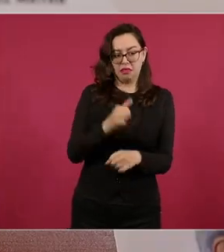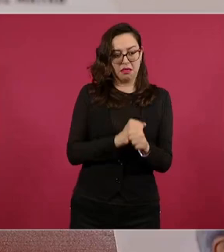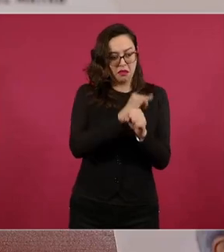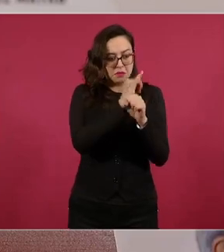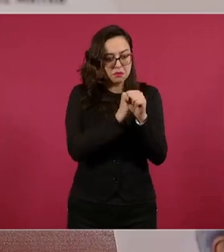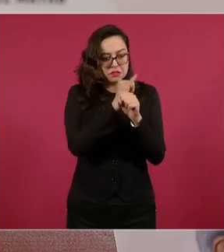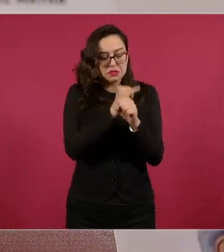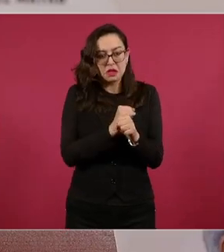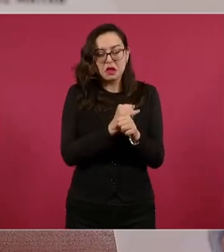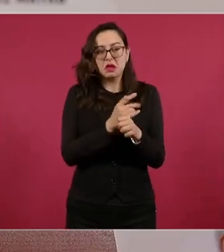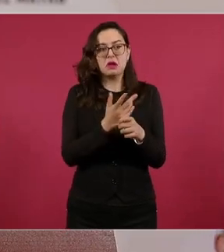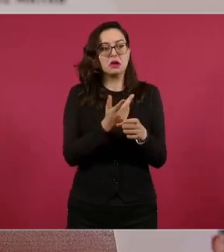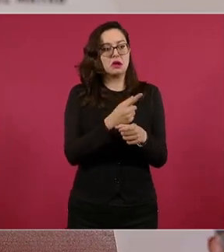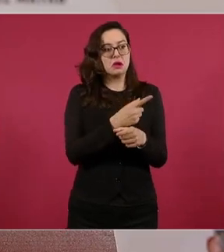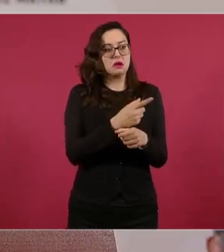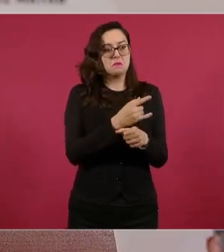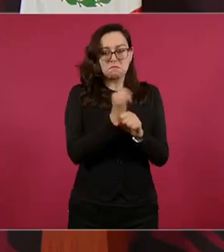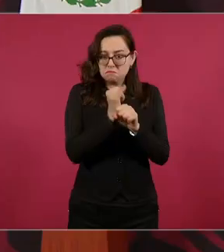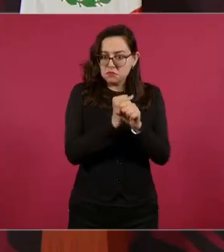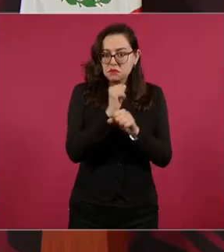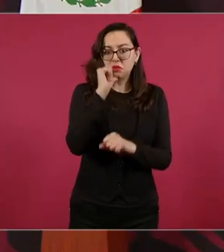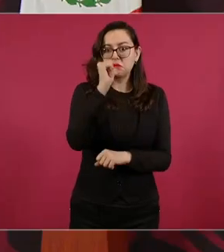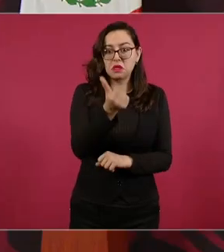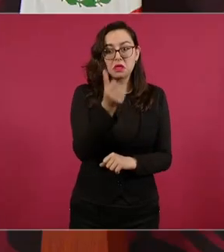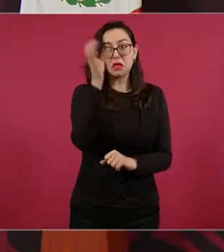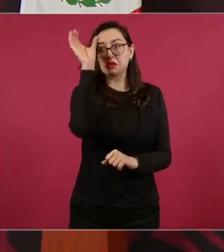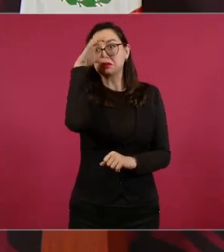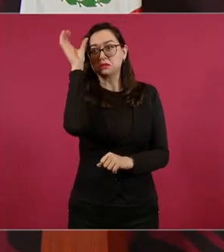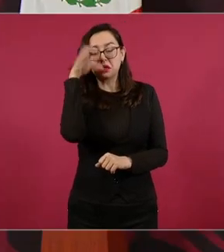científicos que nunca descubren nada